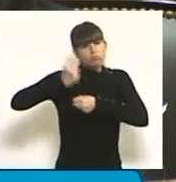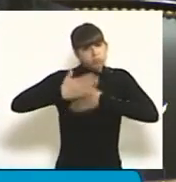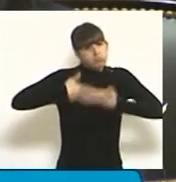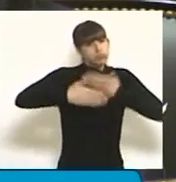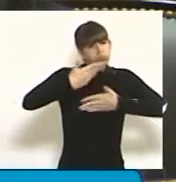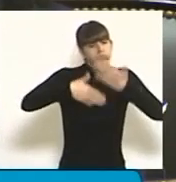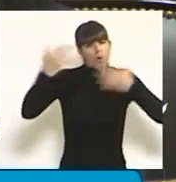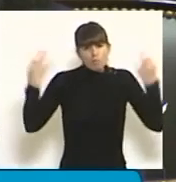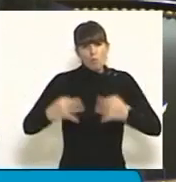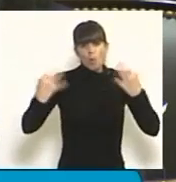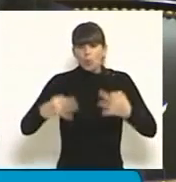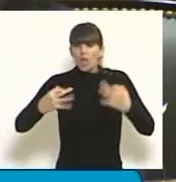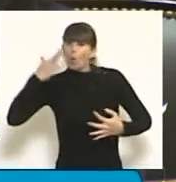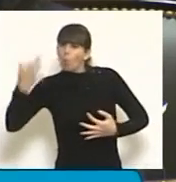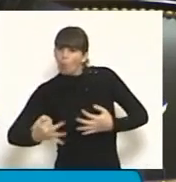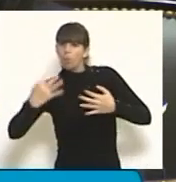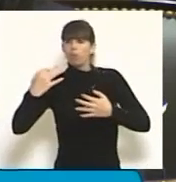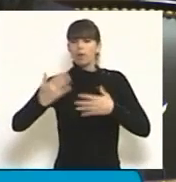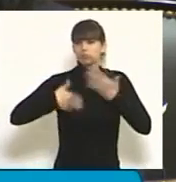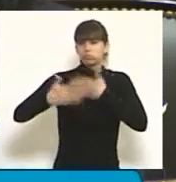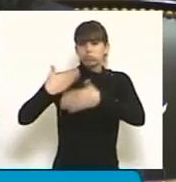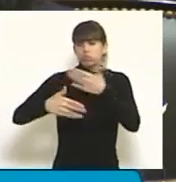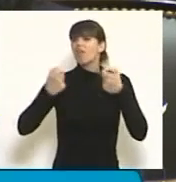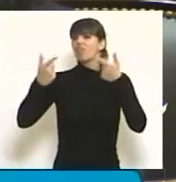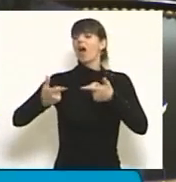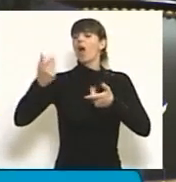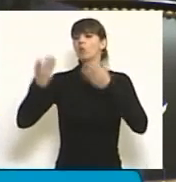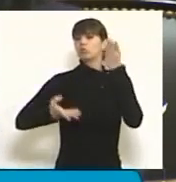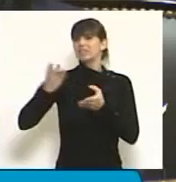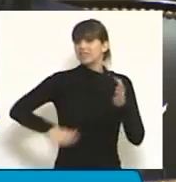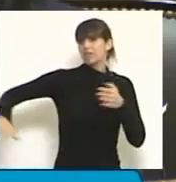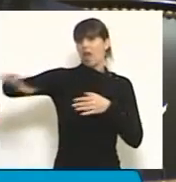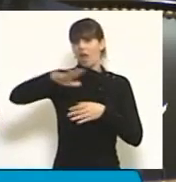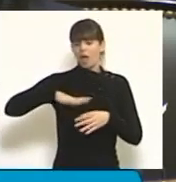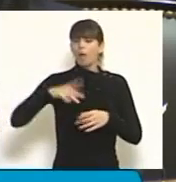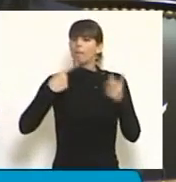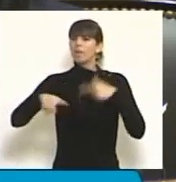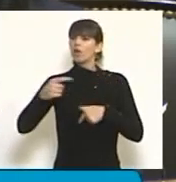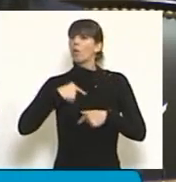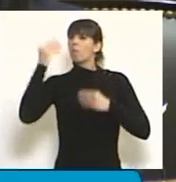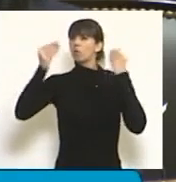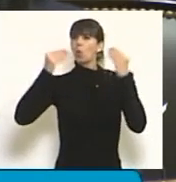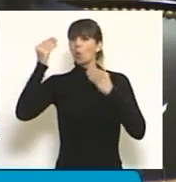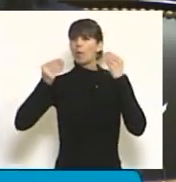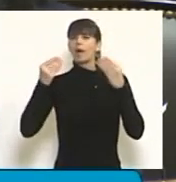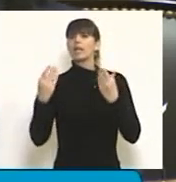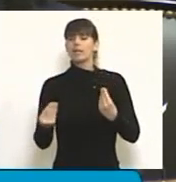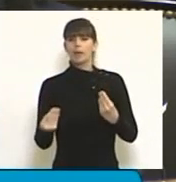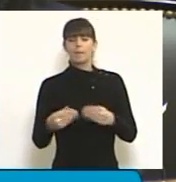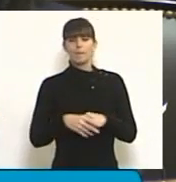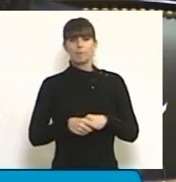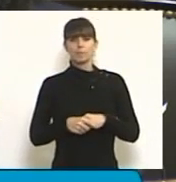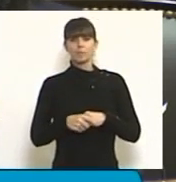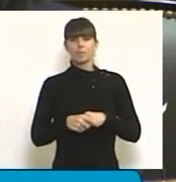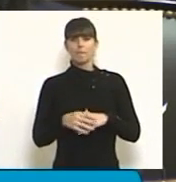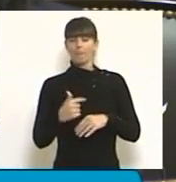institucional, eficiencia y, lo fundamental, justicia. Pero me preocupa que nosotros,